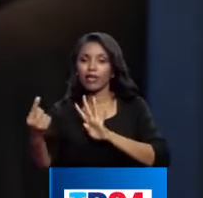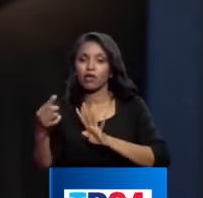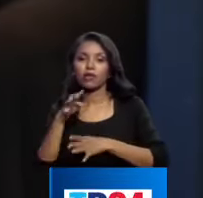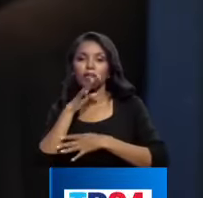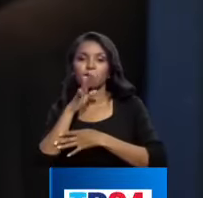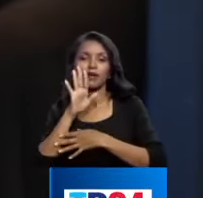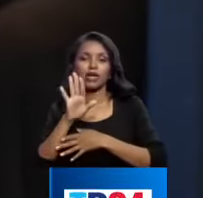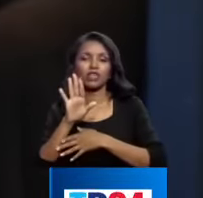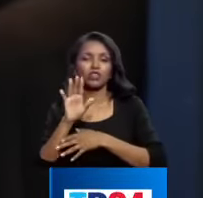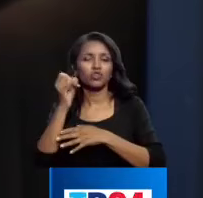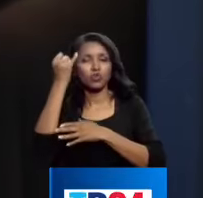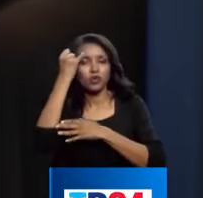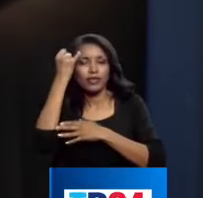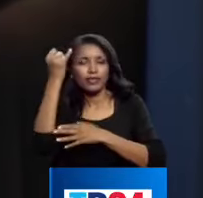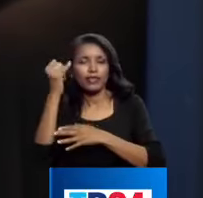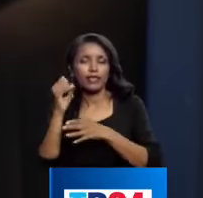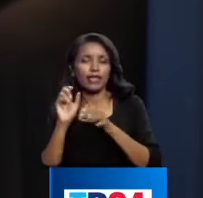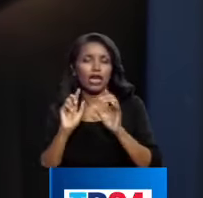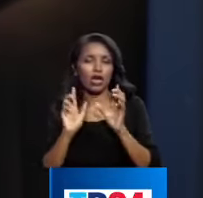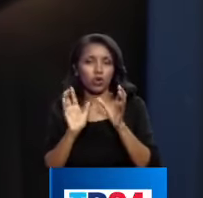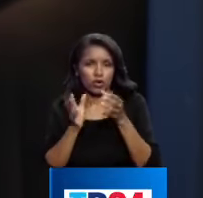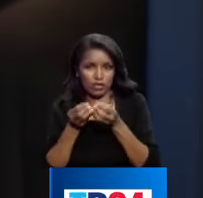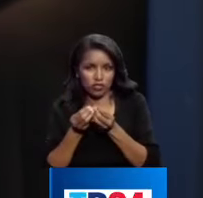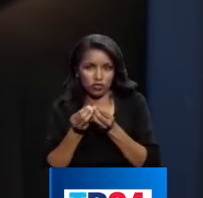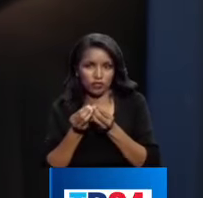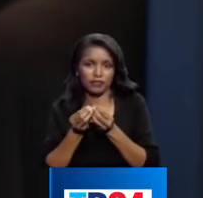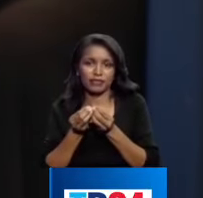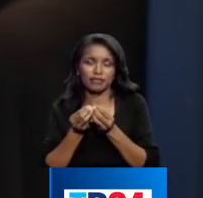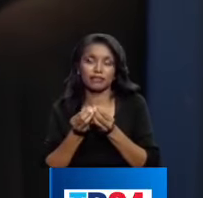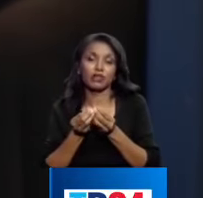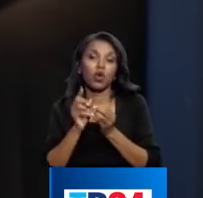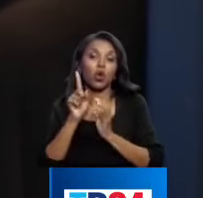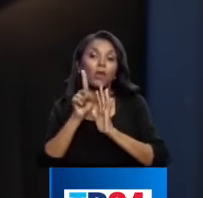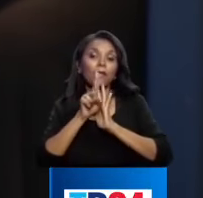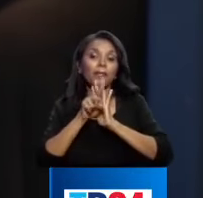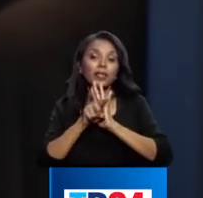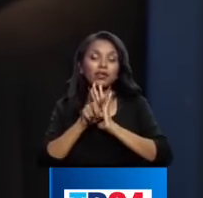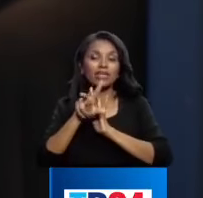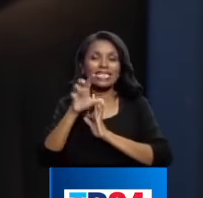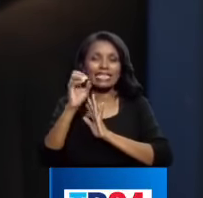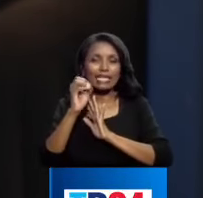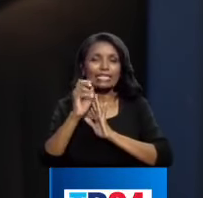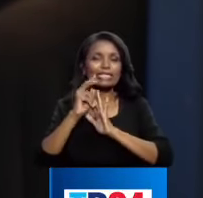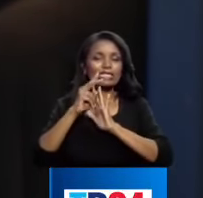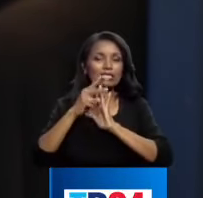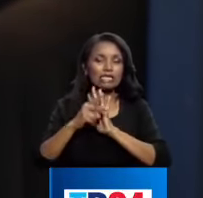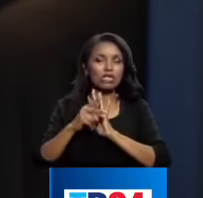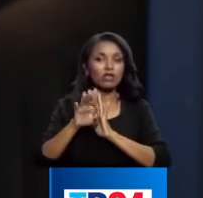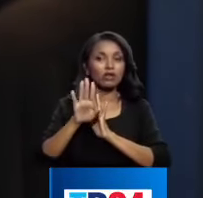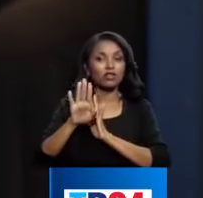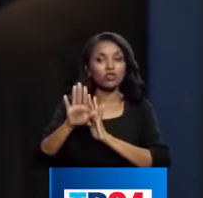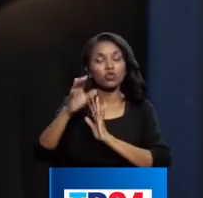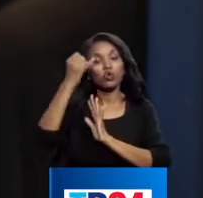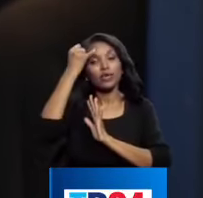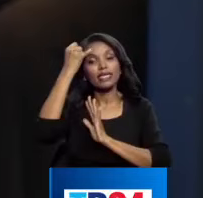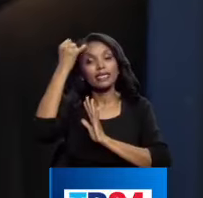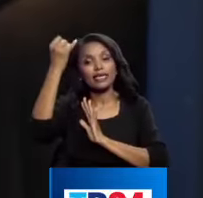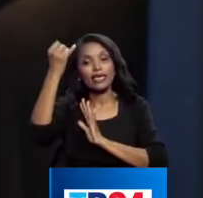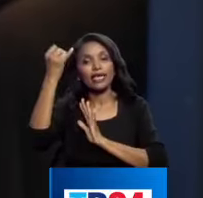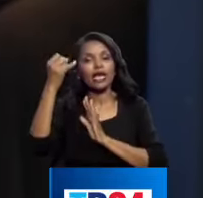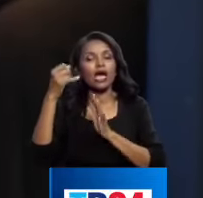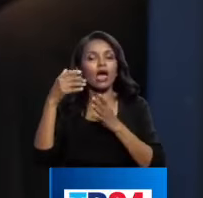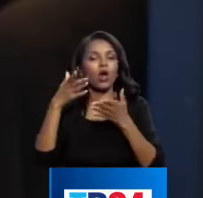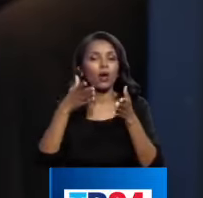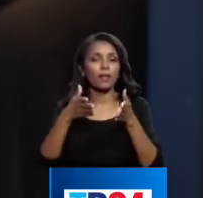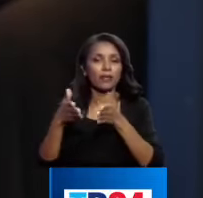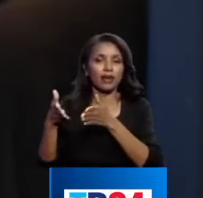Para este último segmento, cada candidato tendrá minuto y medio para plantear sus propuestas y esta vez